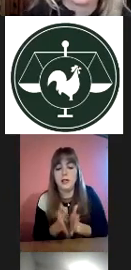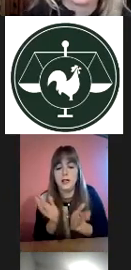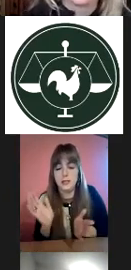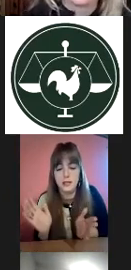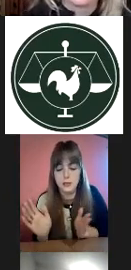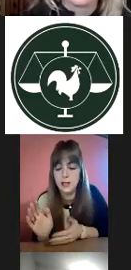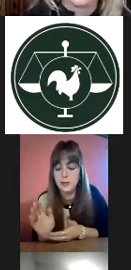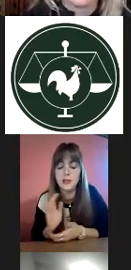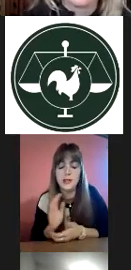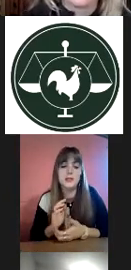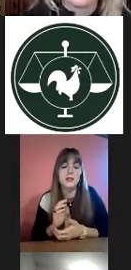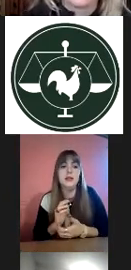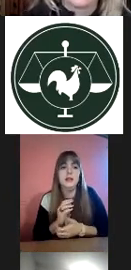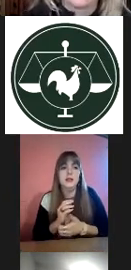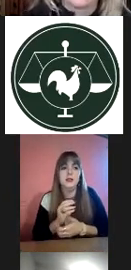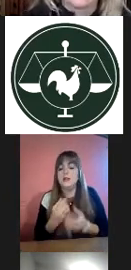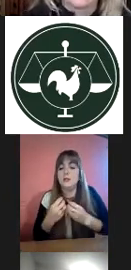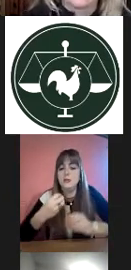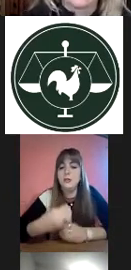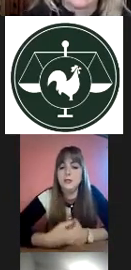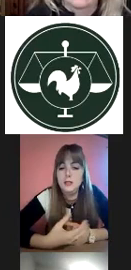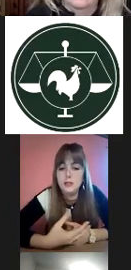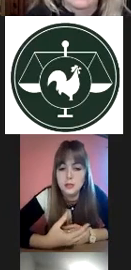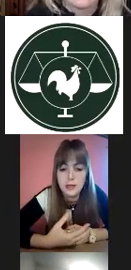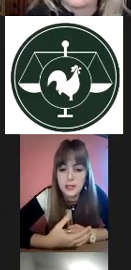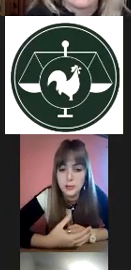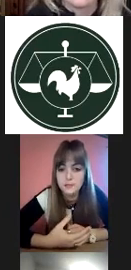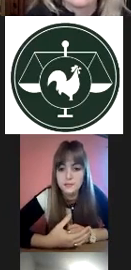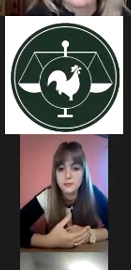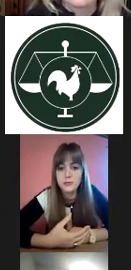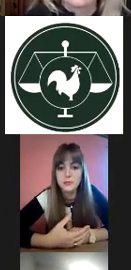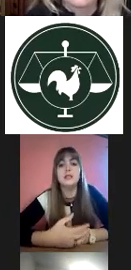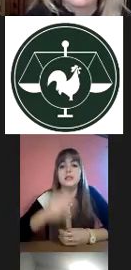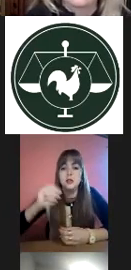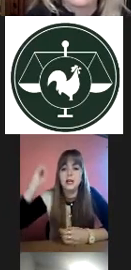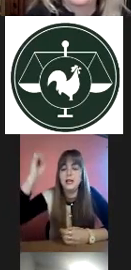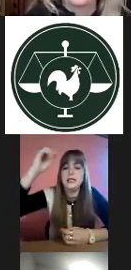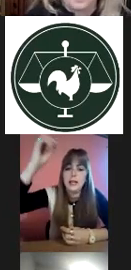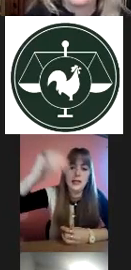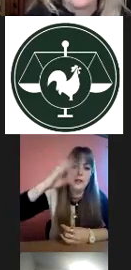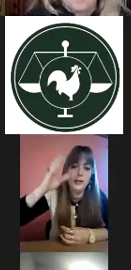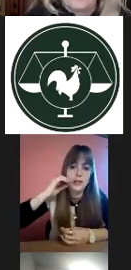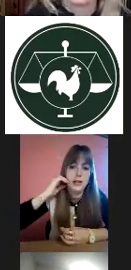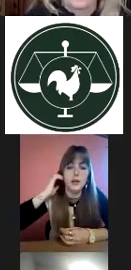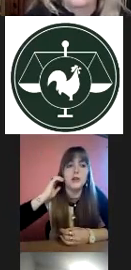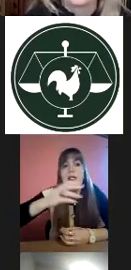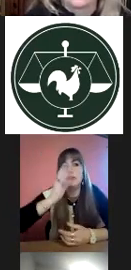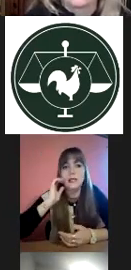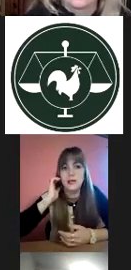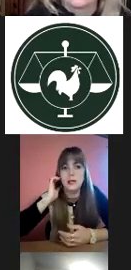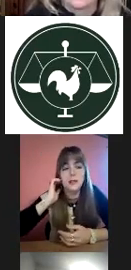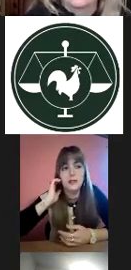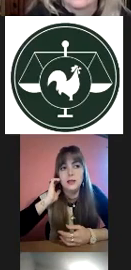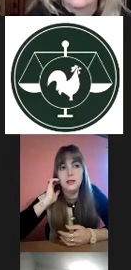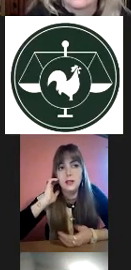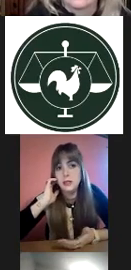perro salga a pasear o que el gato salga a pasear, no lo hace con la intención del daño. De decir, ojalá que salga y que le pase algo. No, sale a